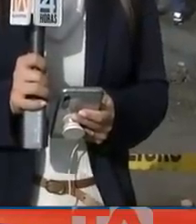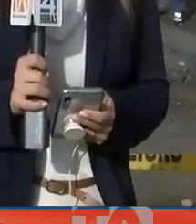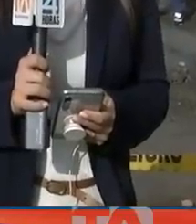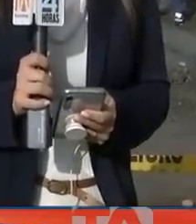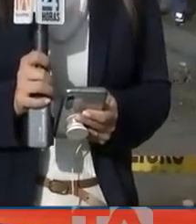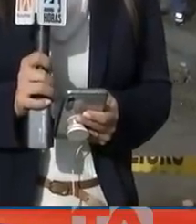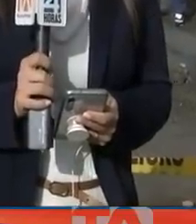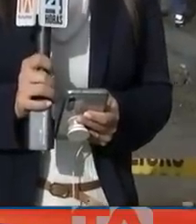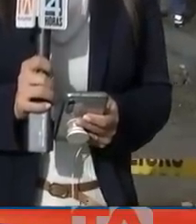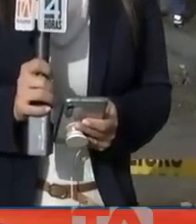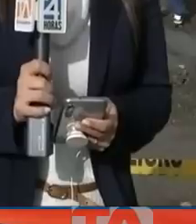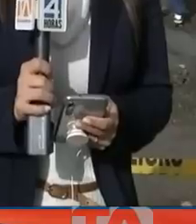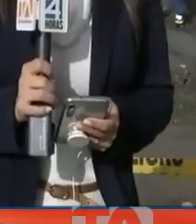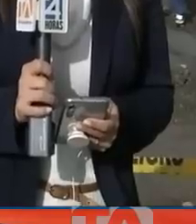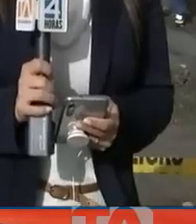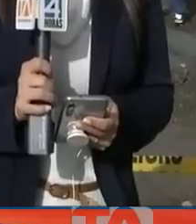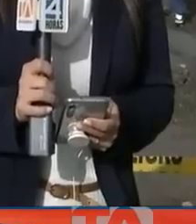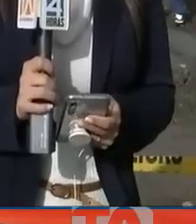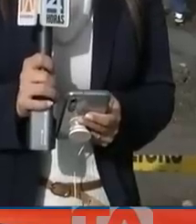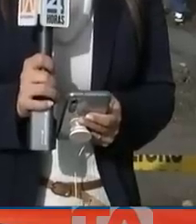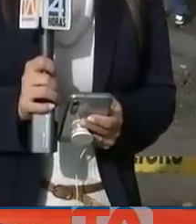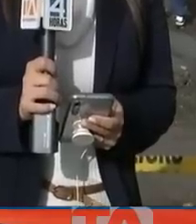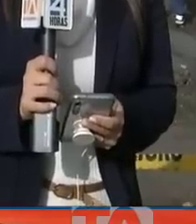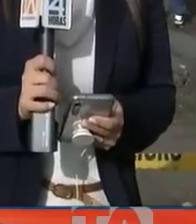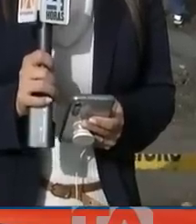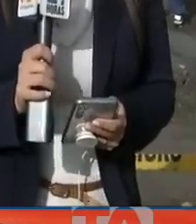se encuentra en el lugar junto a los vecinos. Angie, buenos días, adelante.